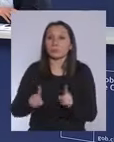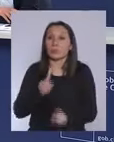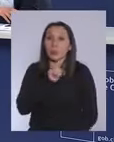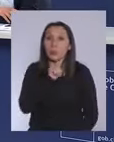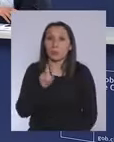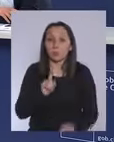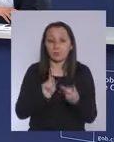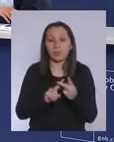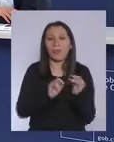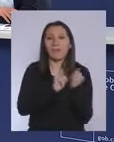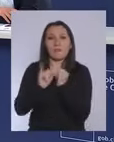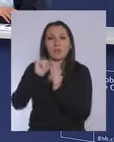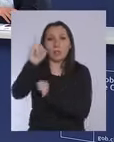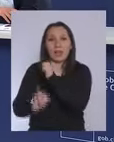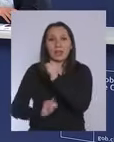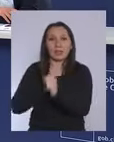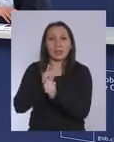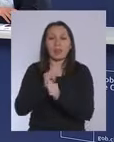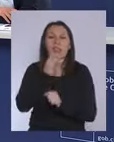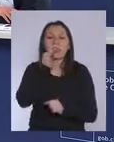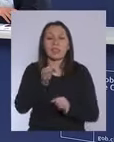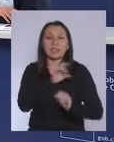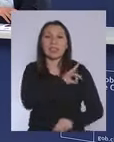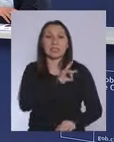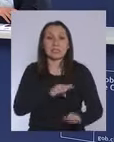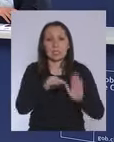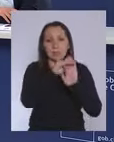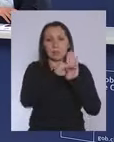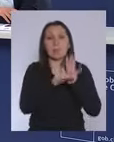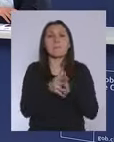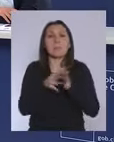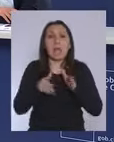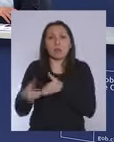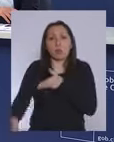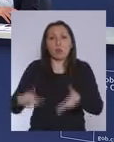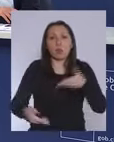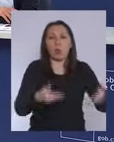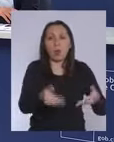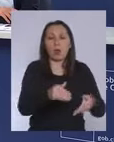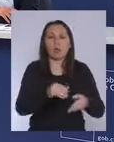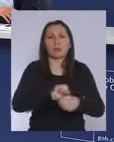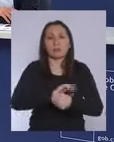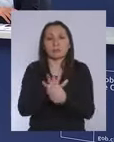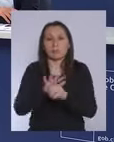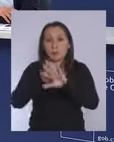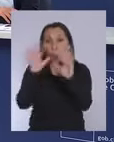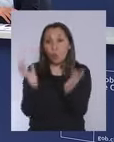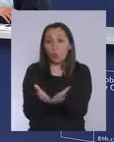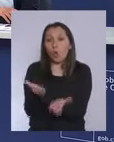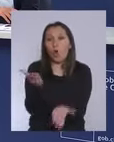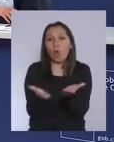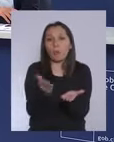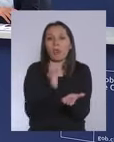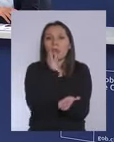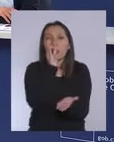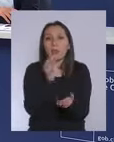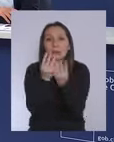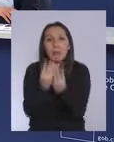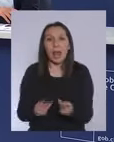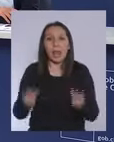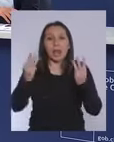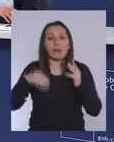relación con un informe internacional que ubica chile entre los países con mayor transmisión de cohetes 9 en el mundo es una comparativa que realiza para la